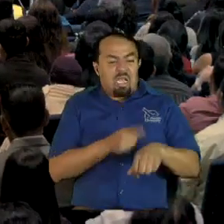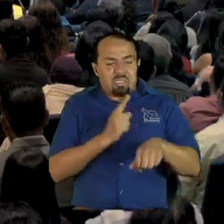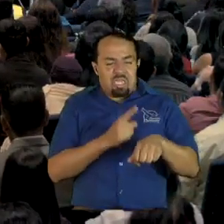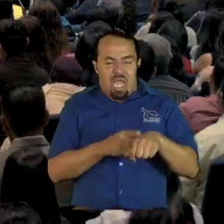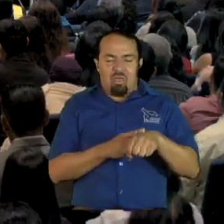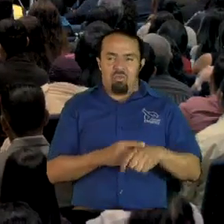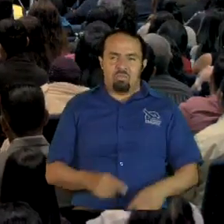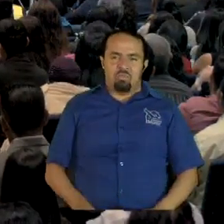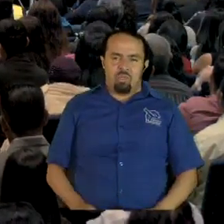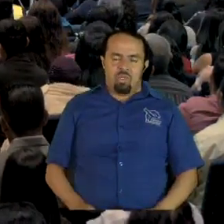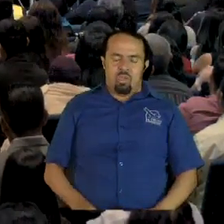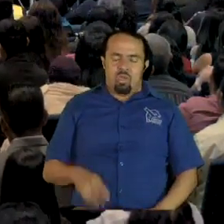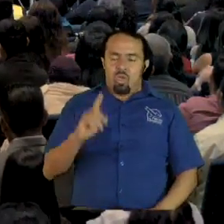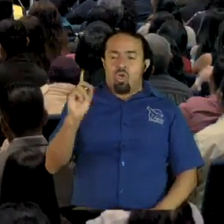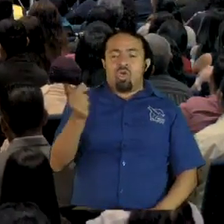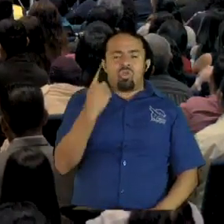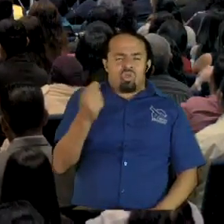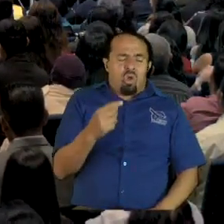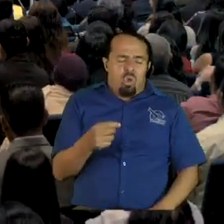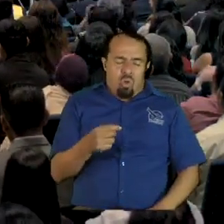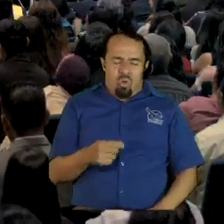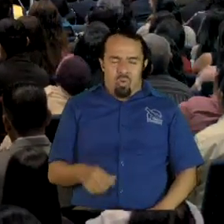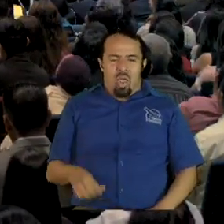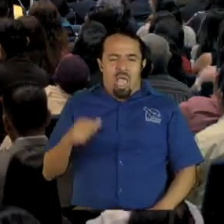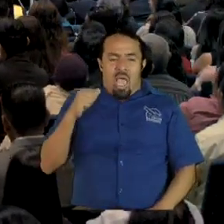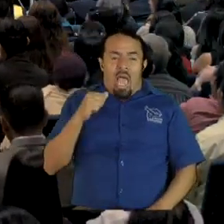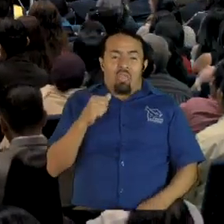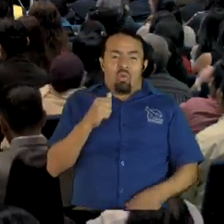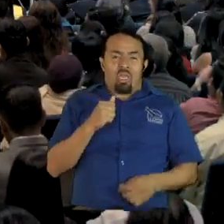Lo único que hice fue meterme con otras dos mujeres.